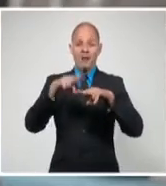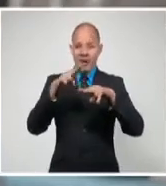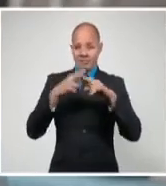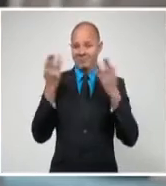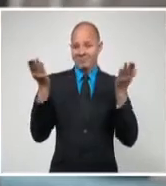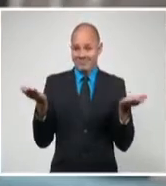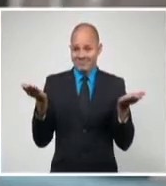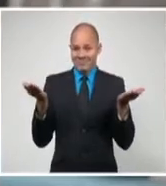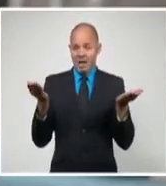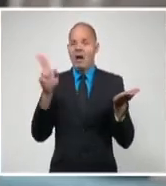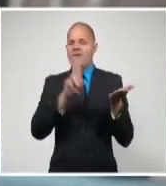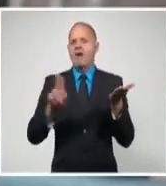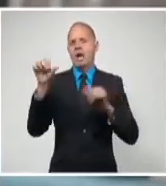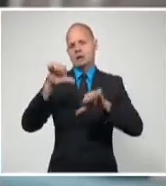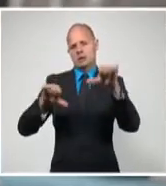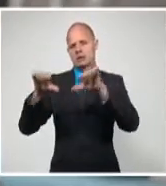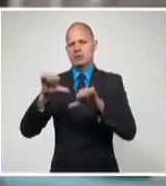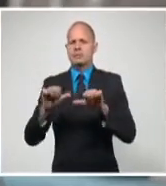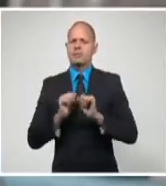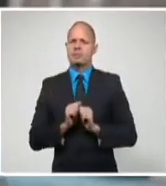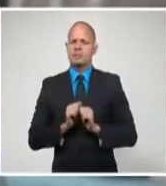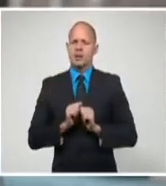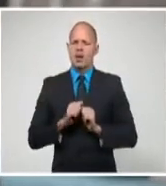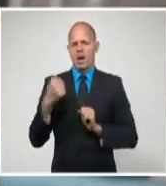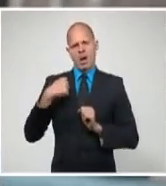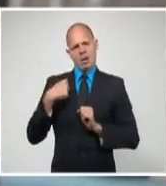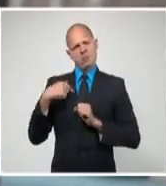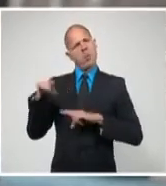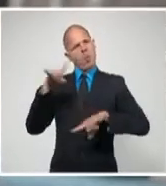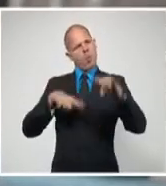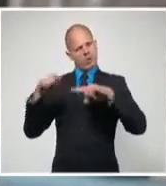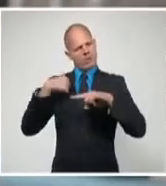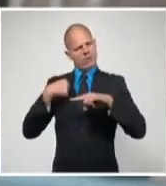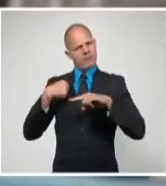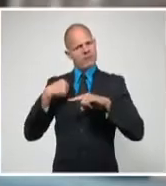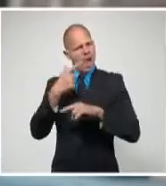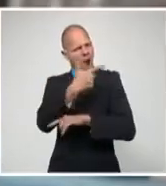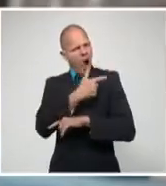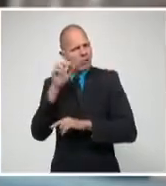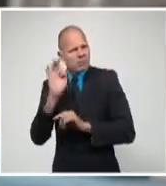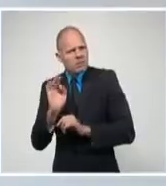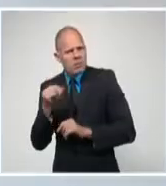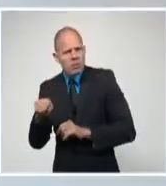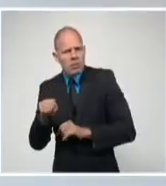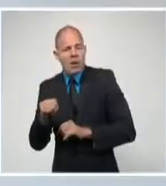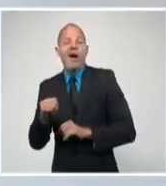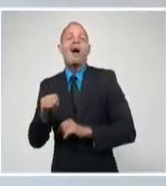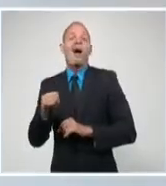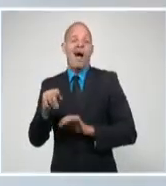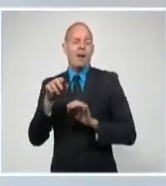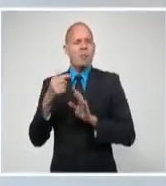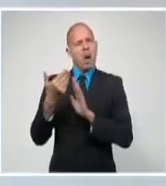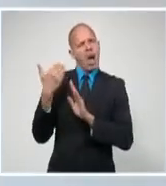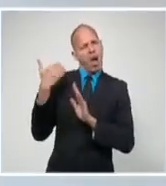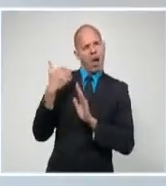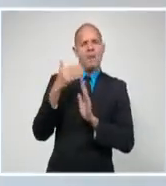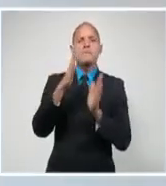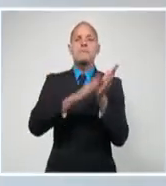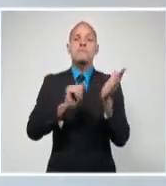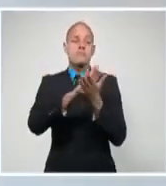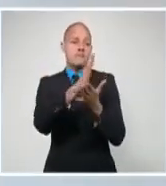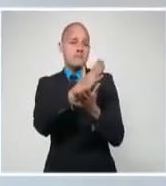por allá por el mes de mayo el profe Vicente Vélez nos llama y nos dice que necesita asesoría tecnológica, que necesita que nuestro grupo participe en